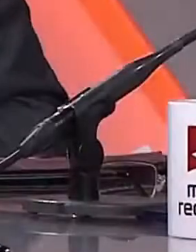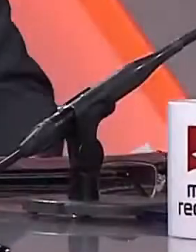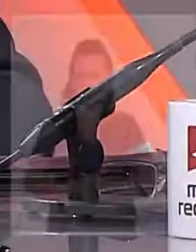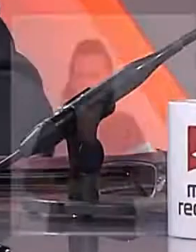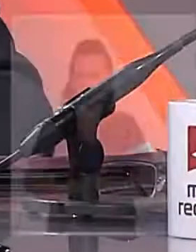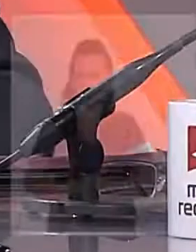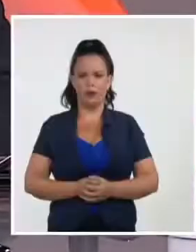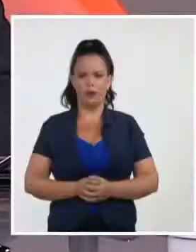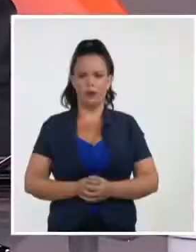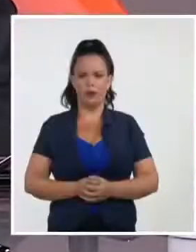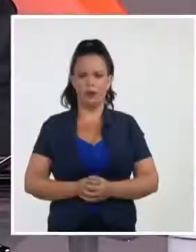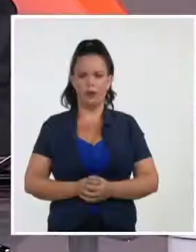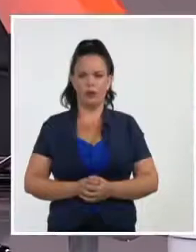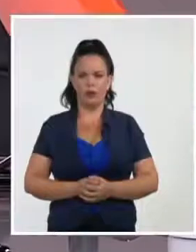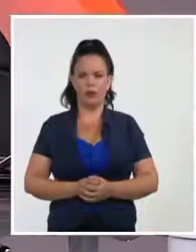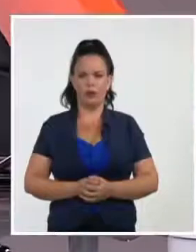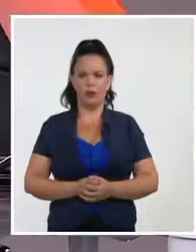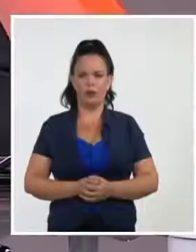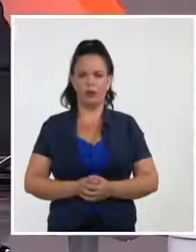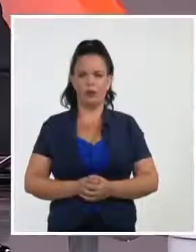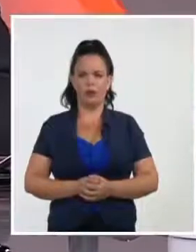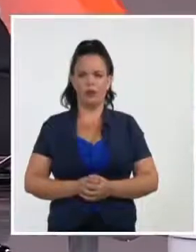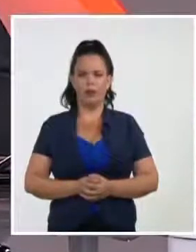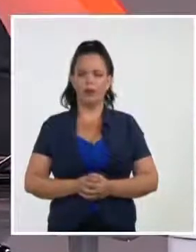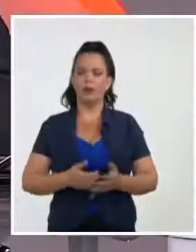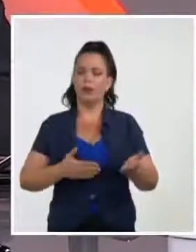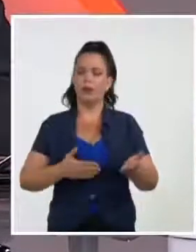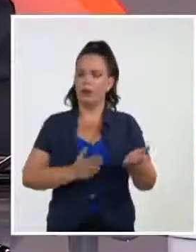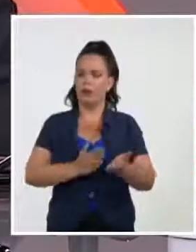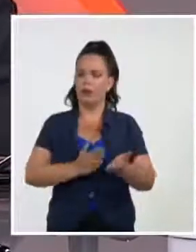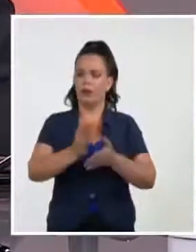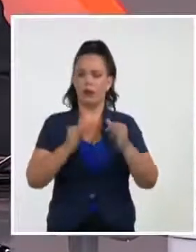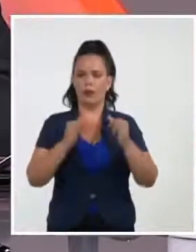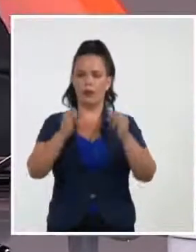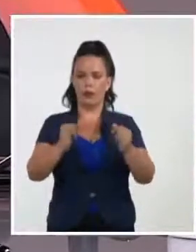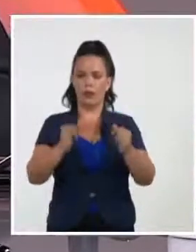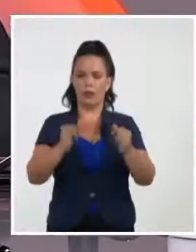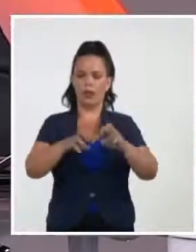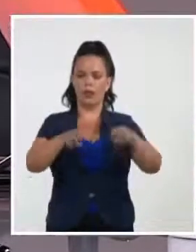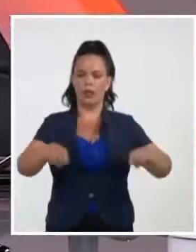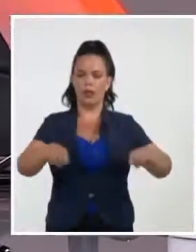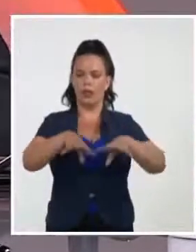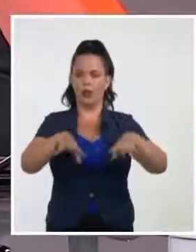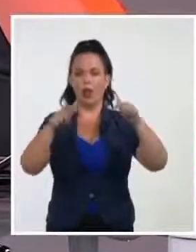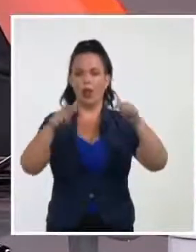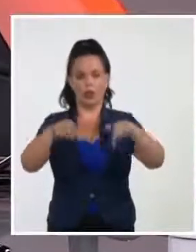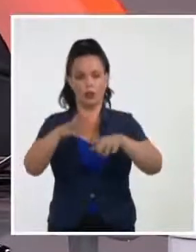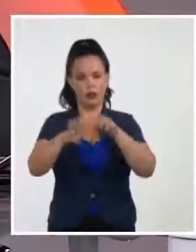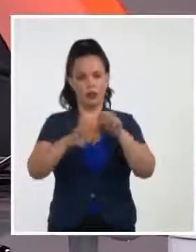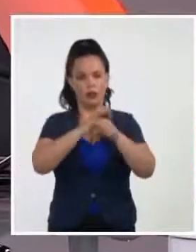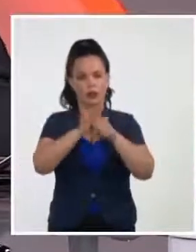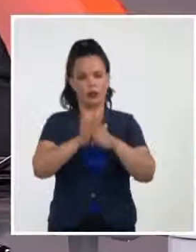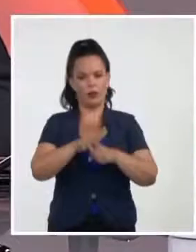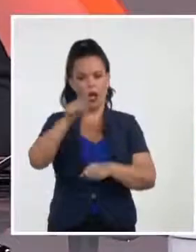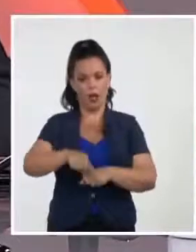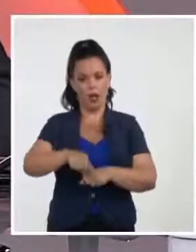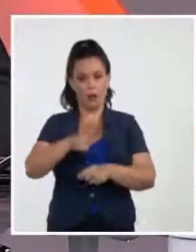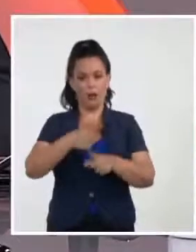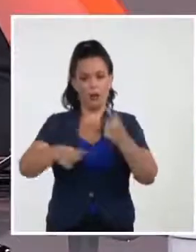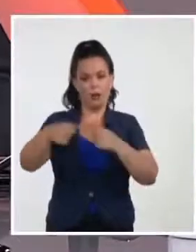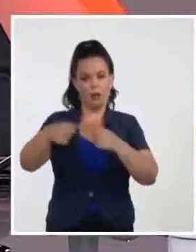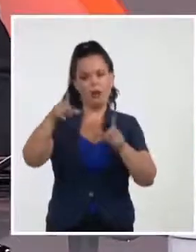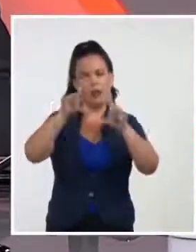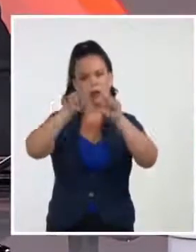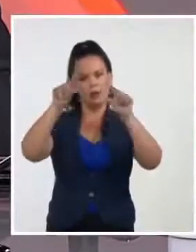Bueno, abrimos nuestra mesa en esta mirada hacia la situación actual de la pandemia en Cuba especialmente, pero también en el